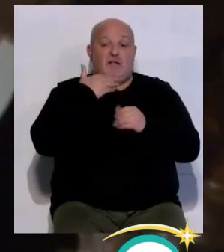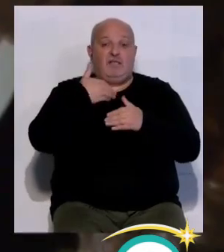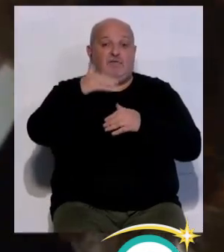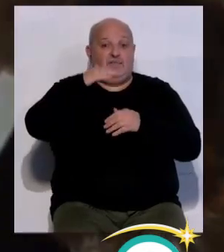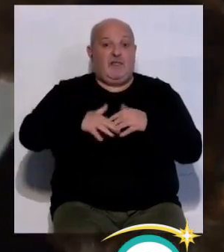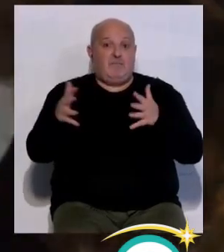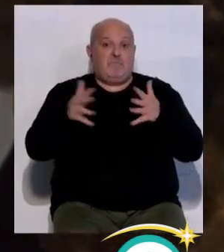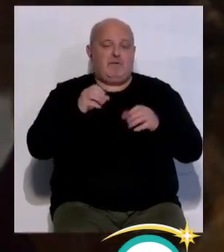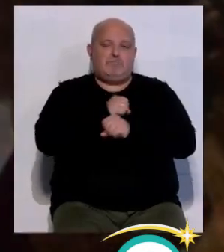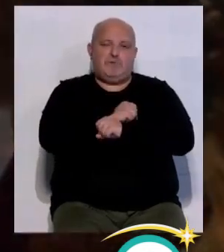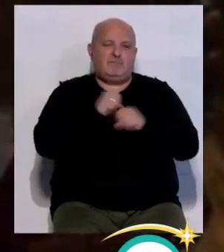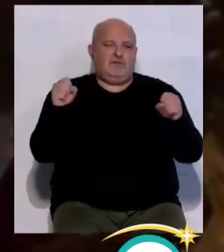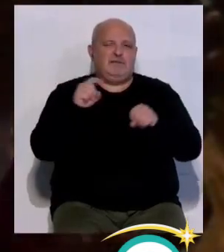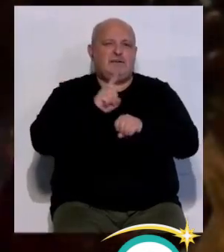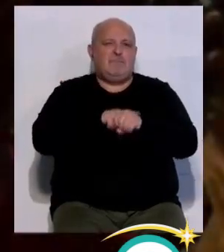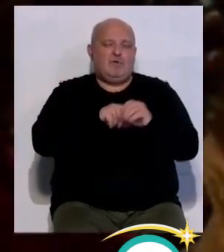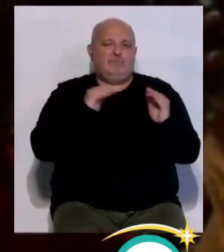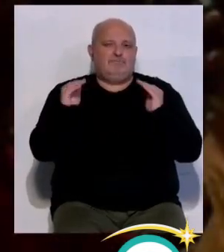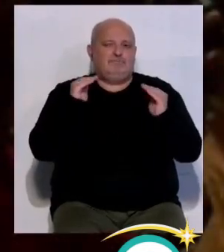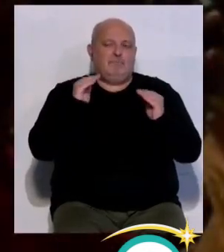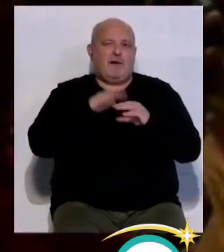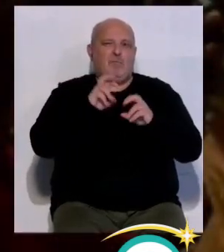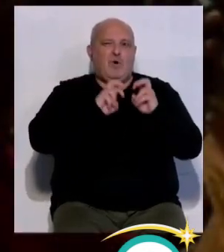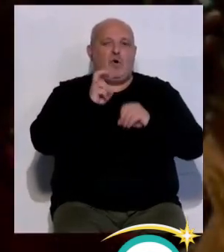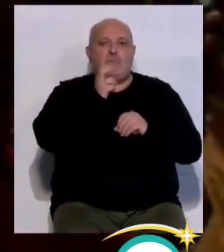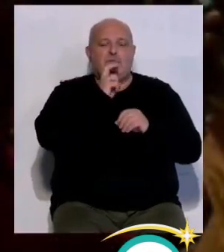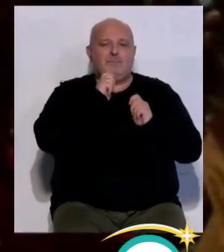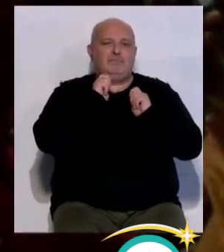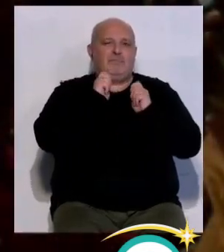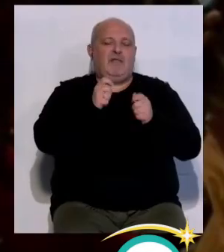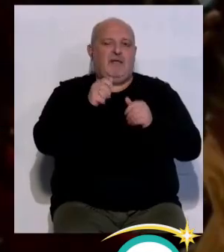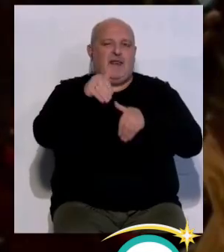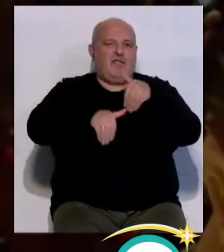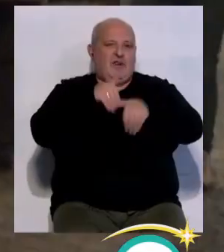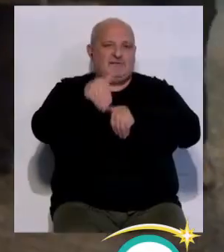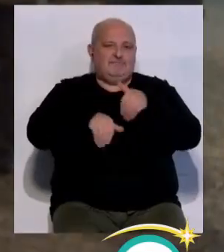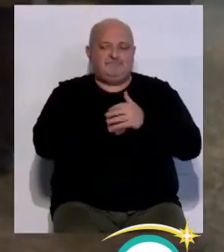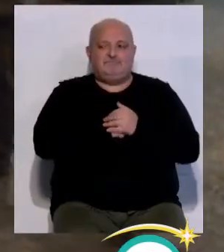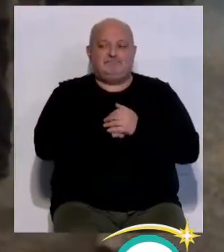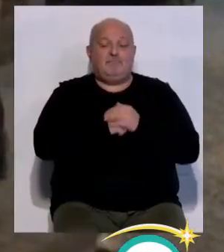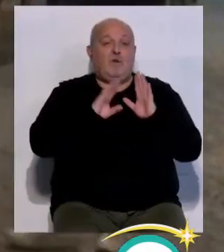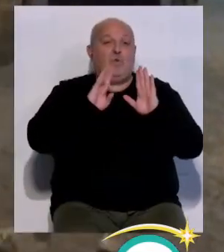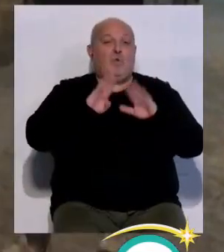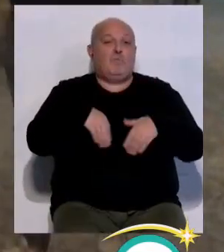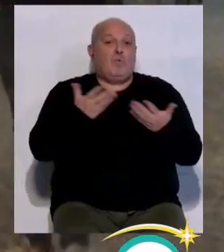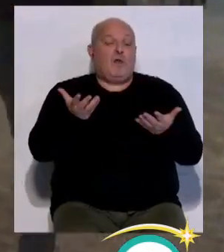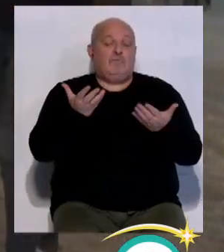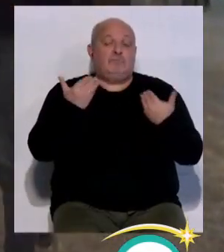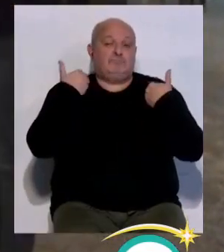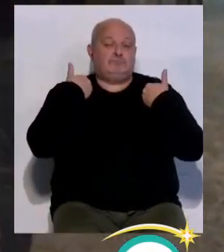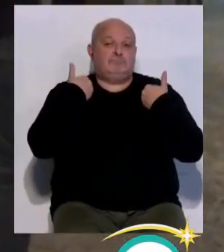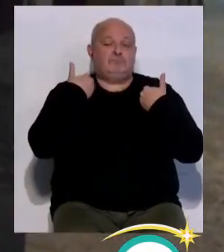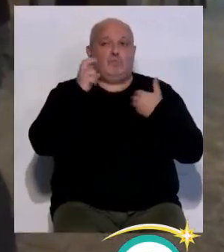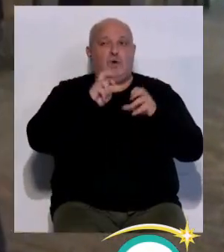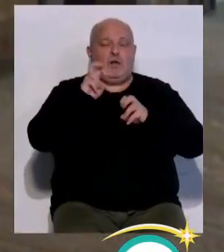marzo resulta imposible ajustar el calendario para que el Obispado convoque estas elecciones. El último paso que ha dado la hermandad es